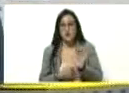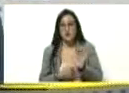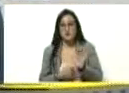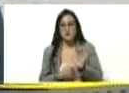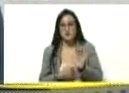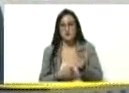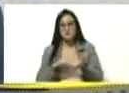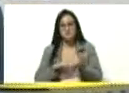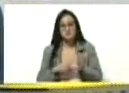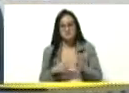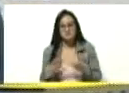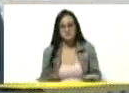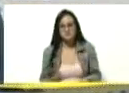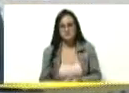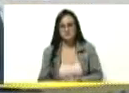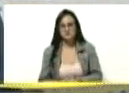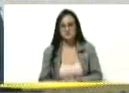es